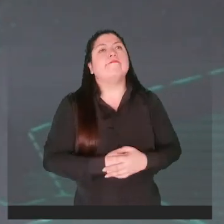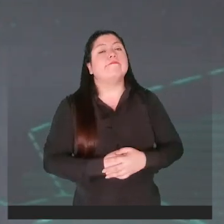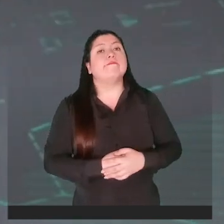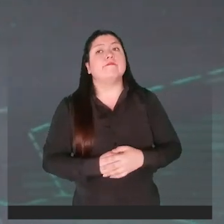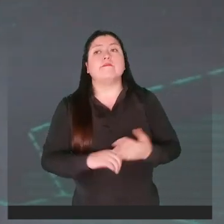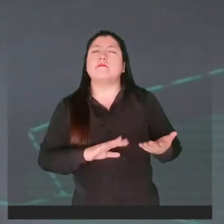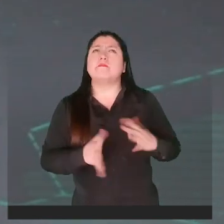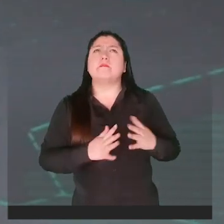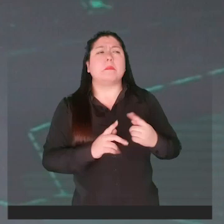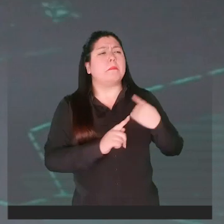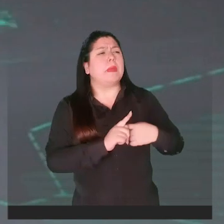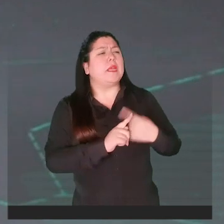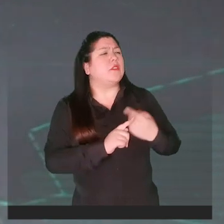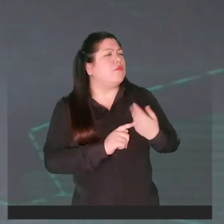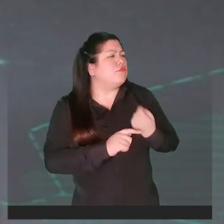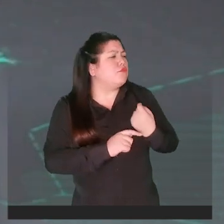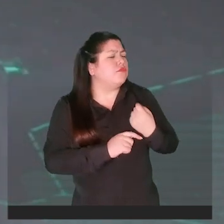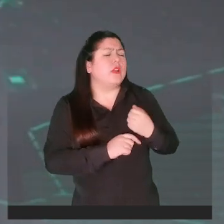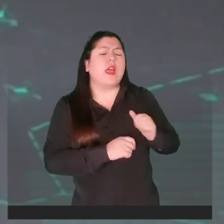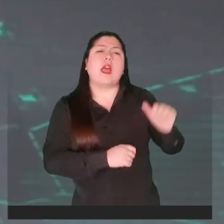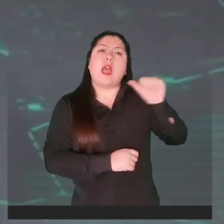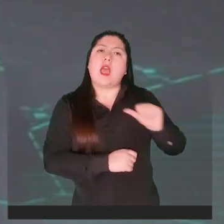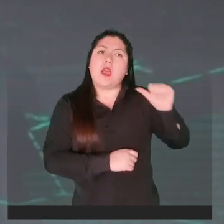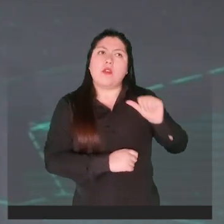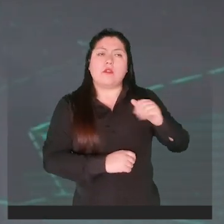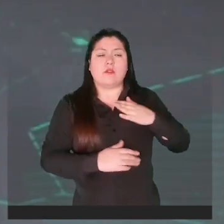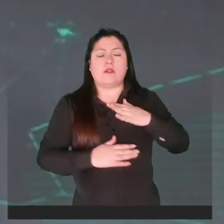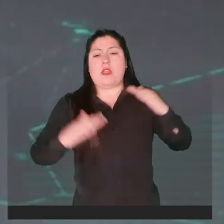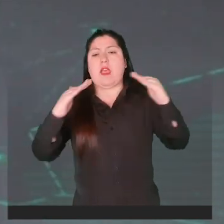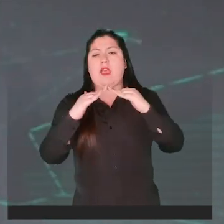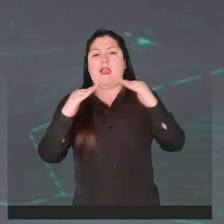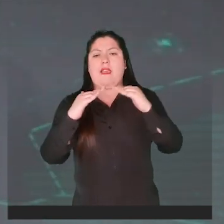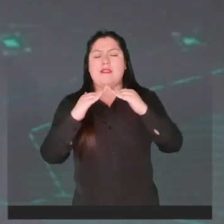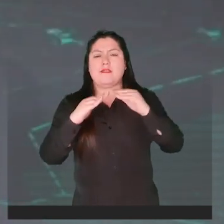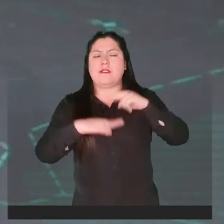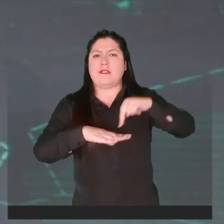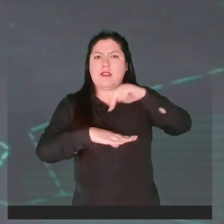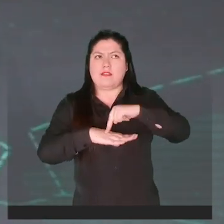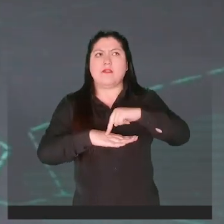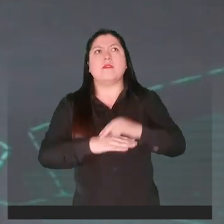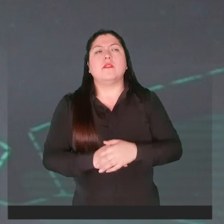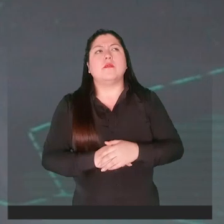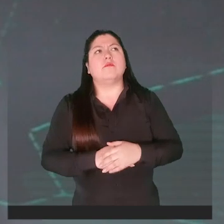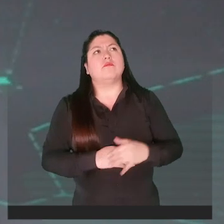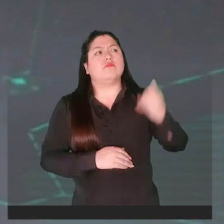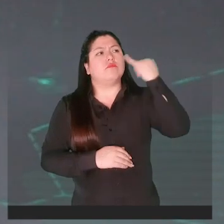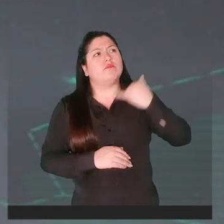bien, hace unos meses, en el mes de agosto, en la Casa de Nariño, recibí un